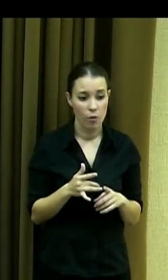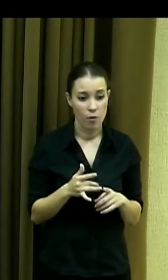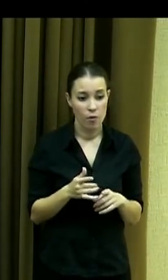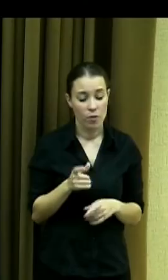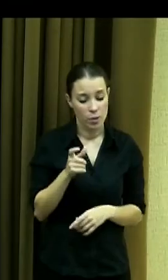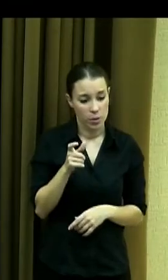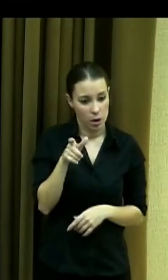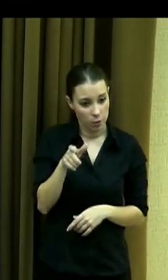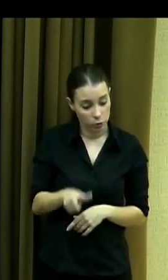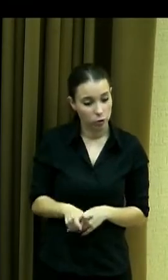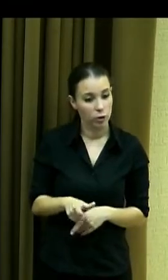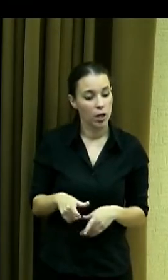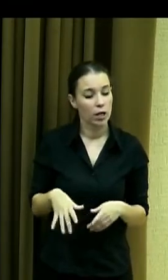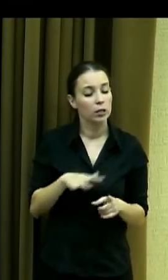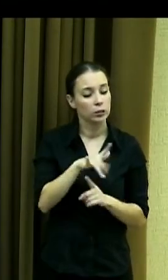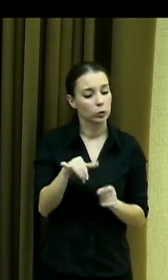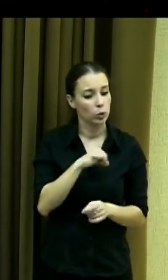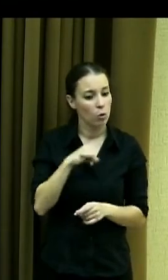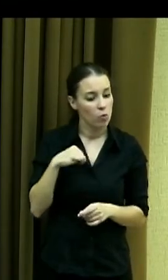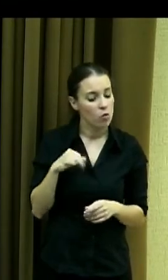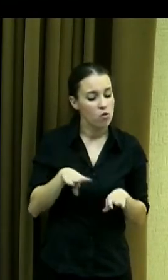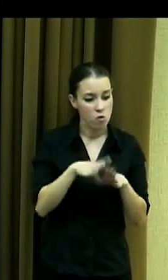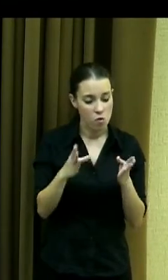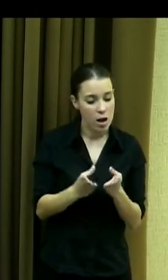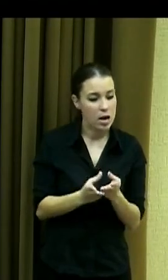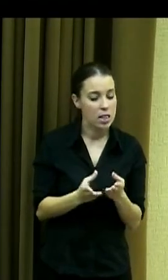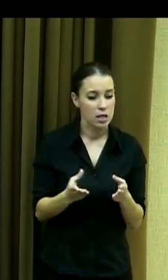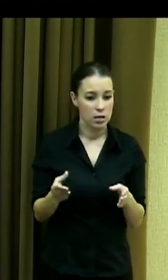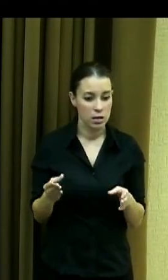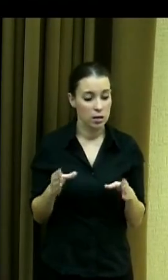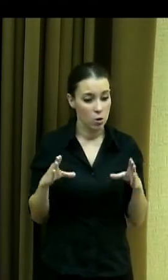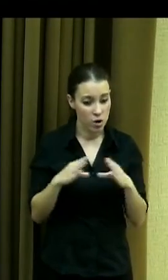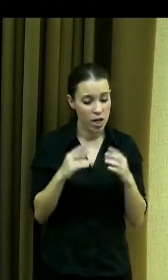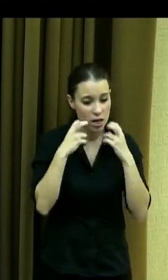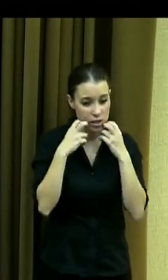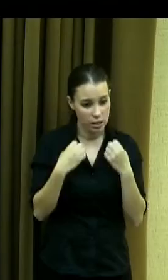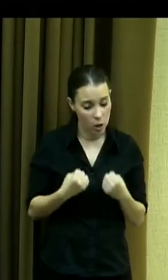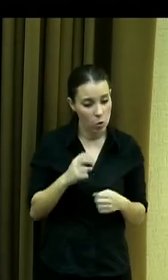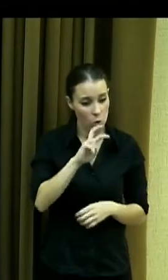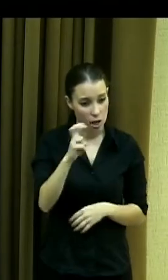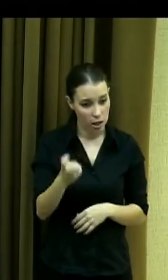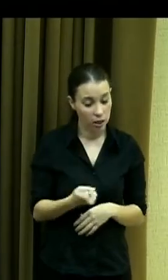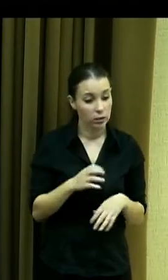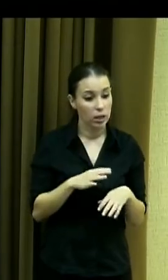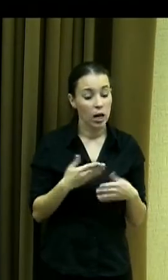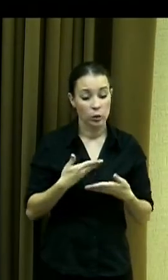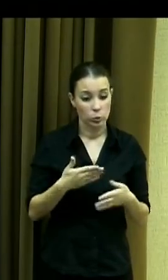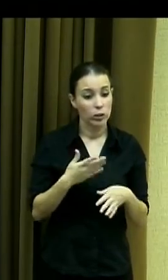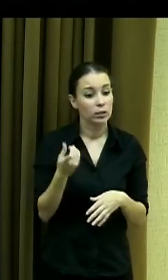diversos entornos, en el hogar, en la comunidad, salud, etcétera, etcétera, y que también van a ayudar para